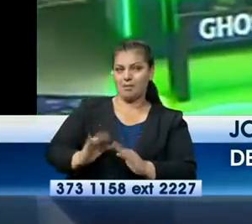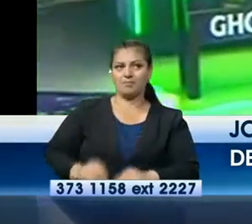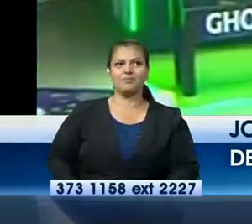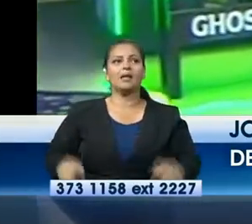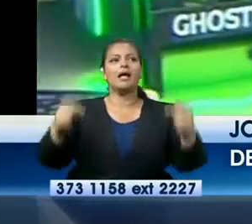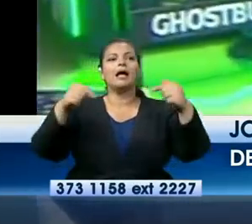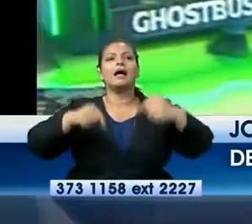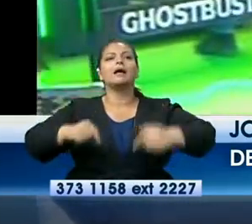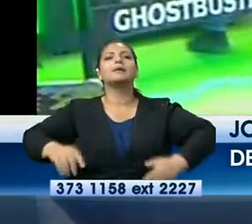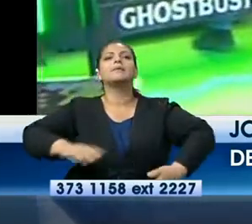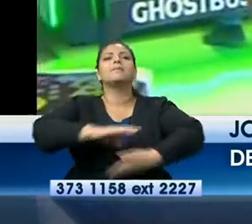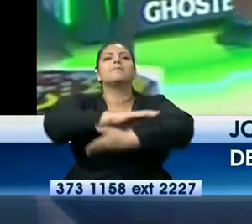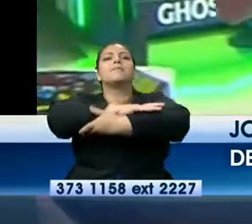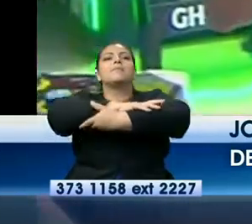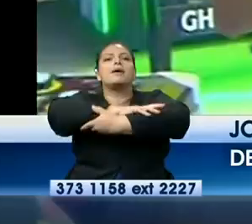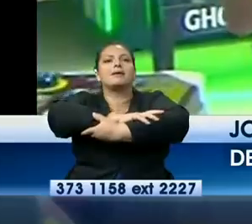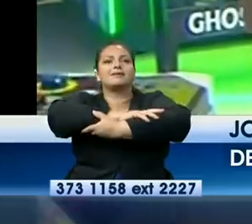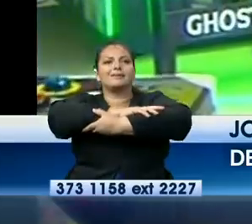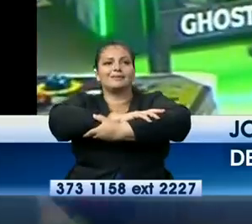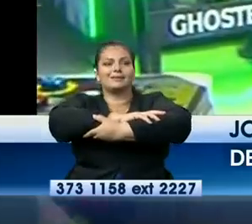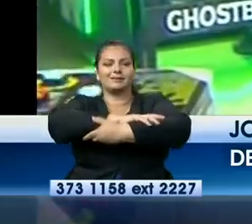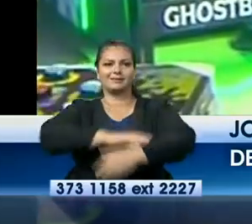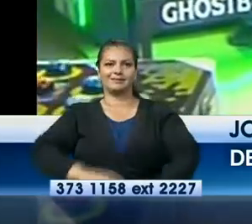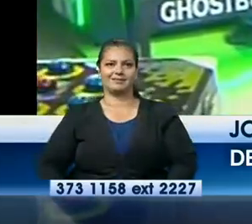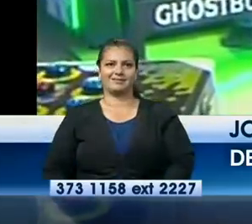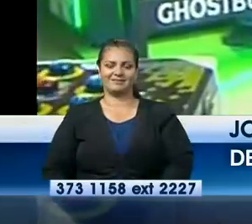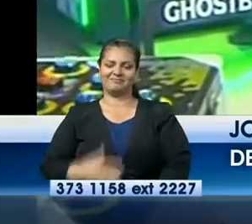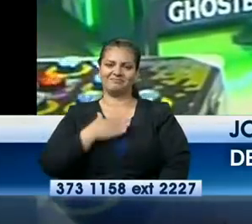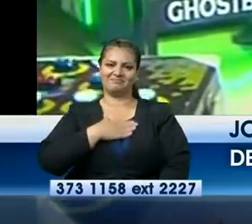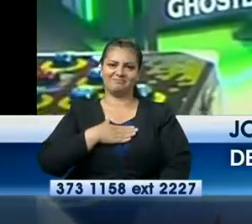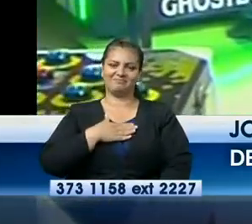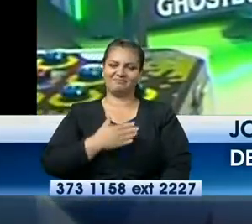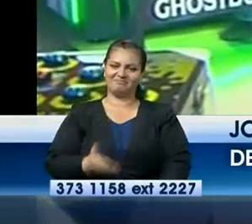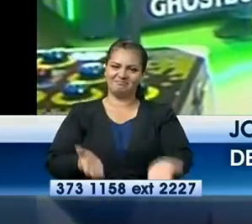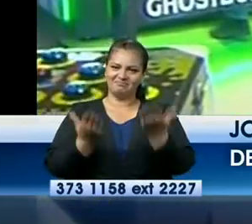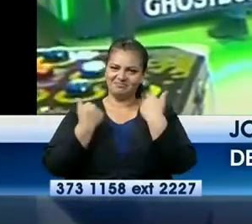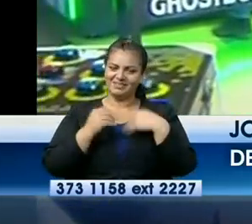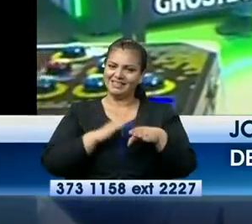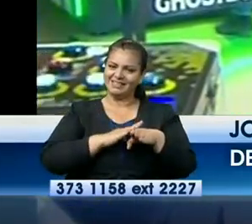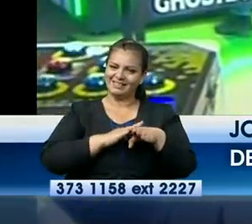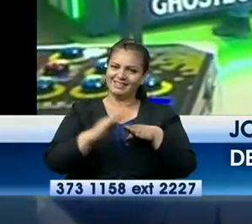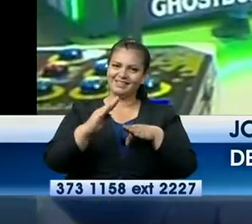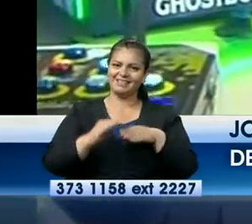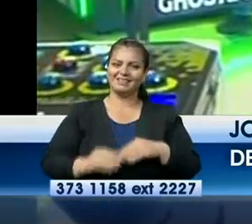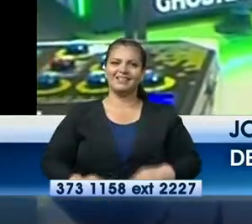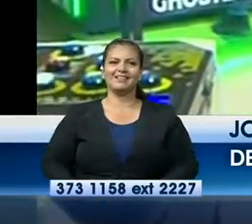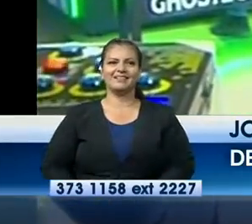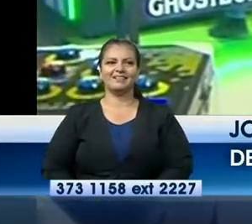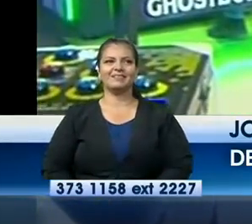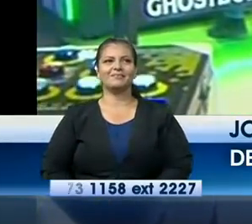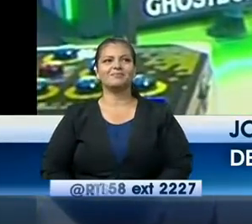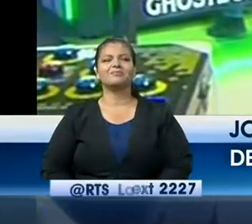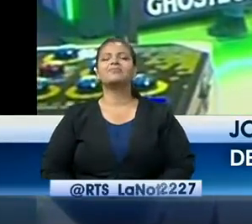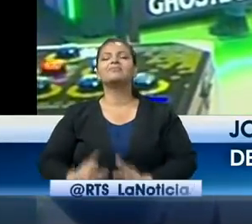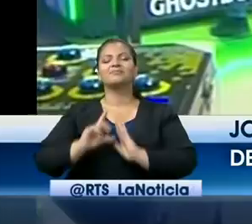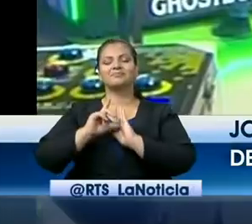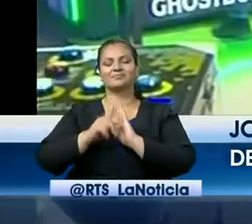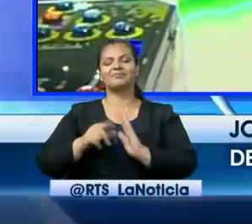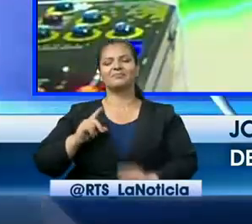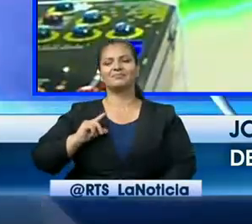malecón simón bolívar por favor están cordialmente invitados compañeros para que vengan con sus niños más adelante más información al respecto